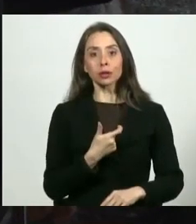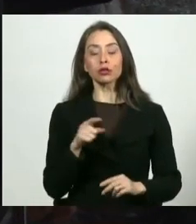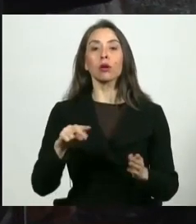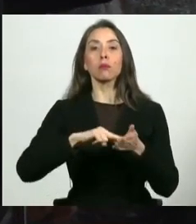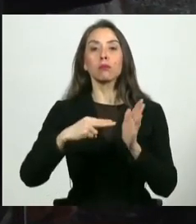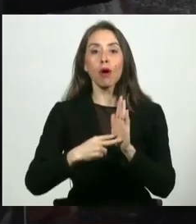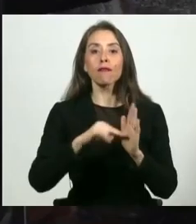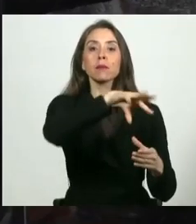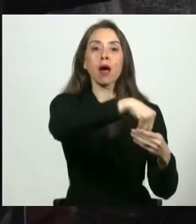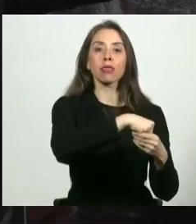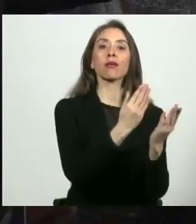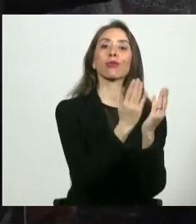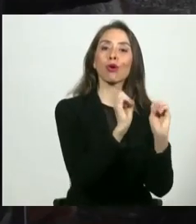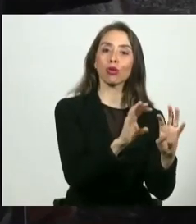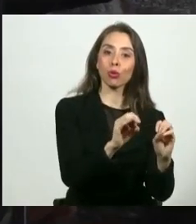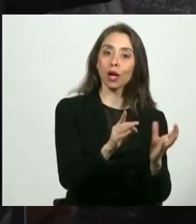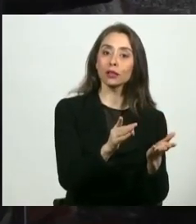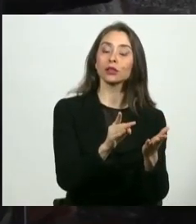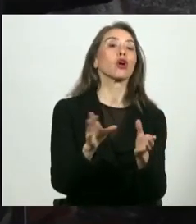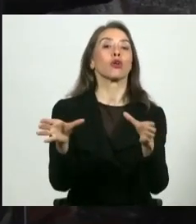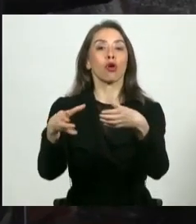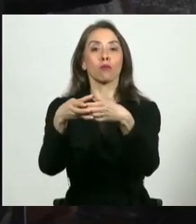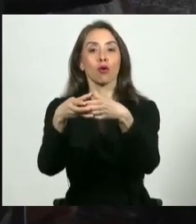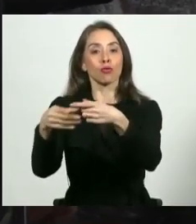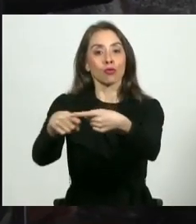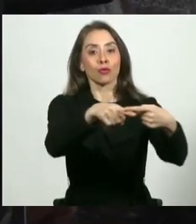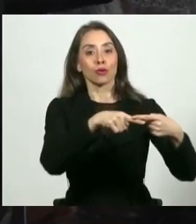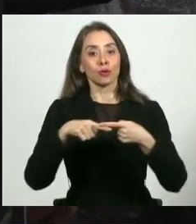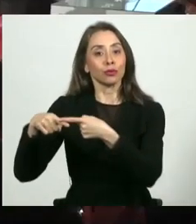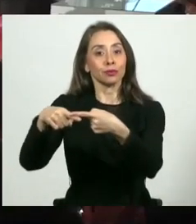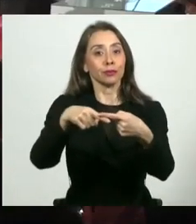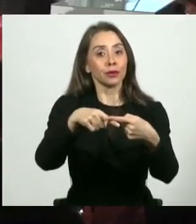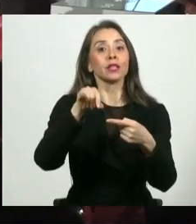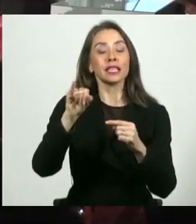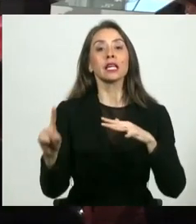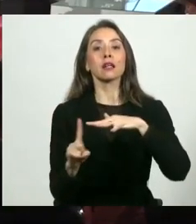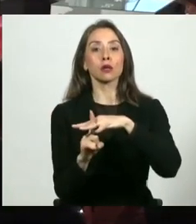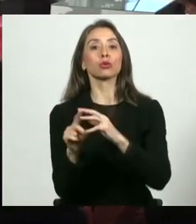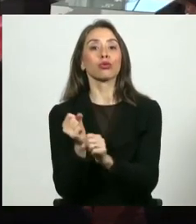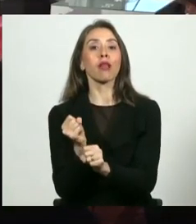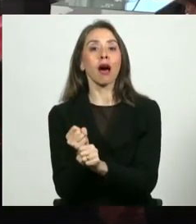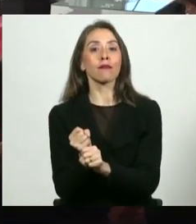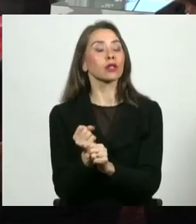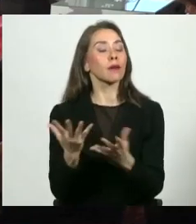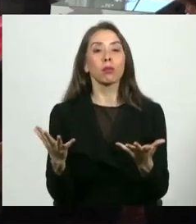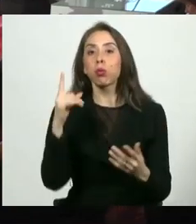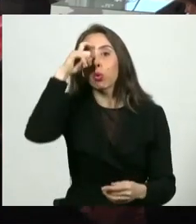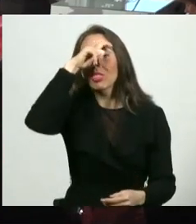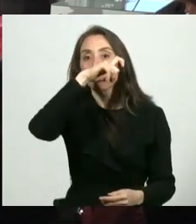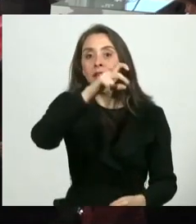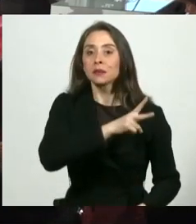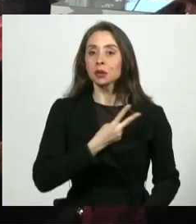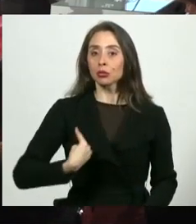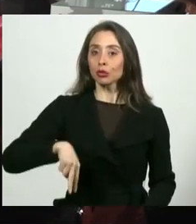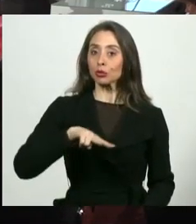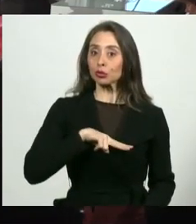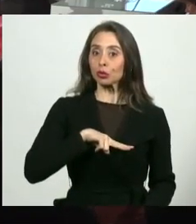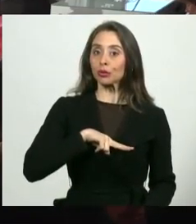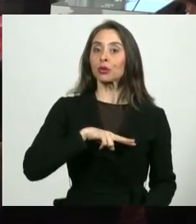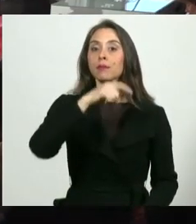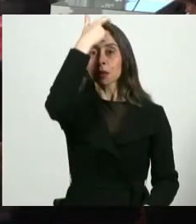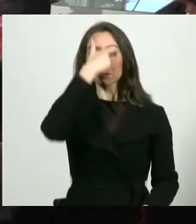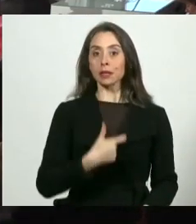problemas tanto en lo educacional también a nivel colectivo y, por supuesto, en la inclusión laboral. Es muy difícil que nosotros, las